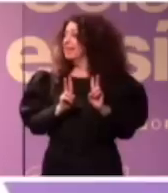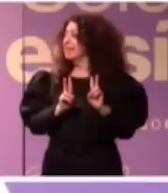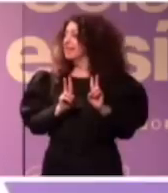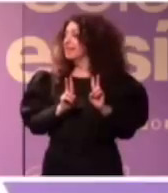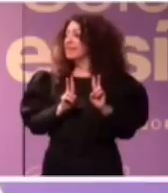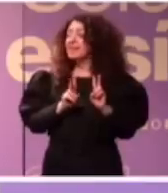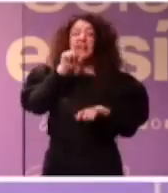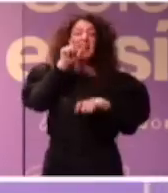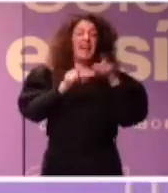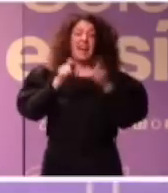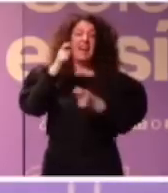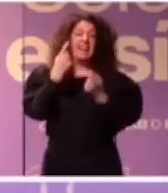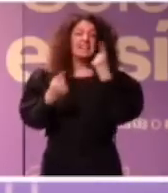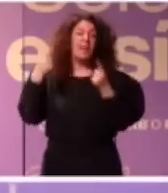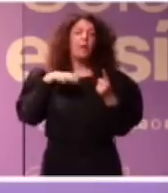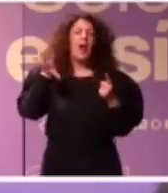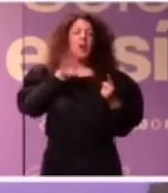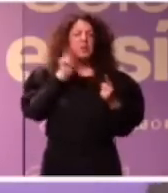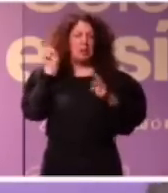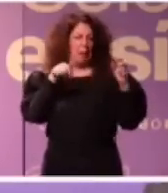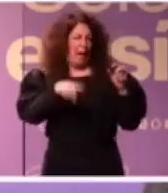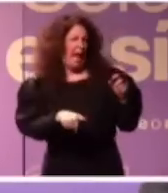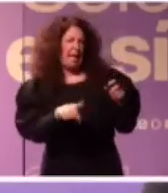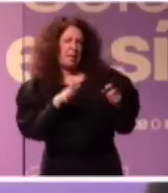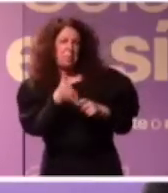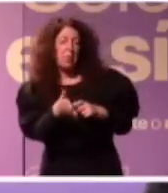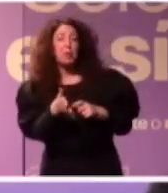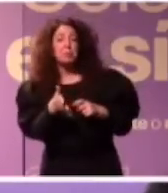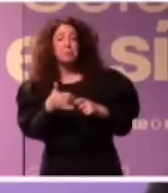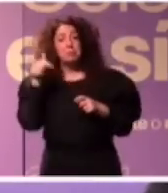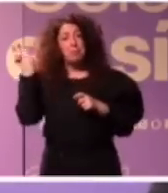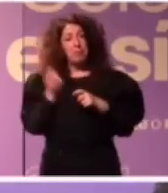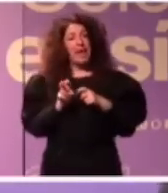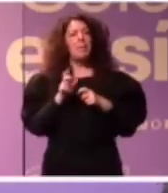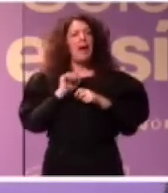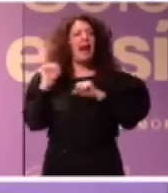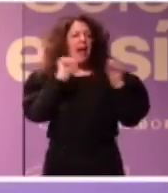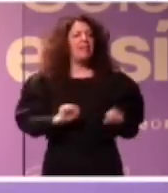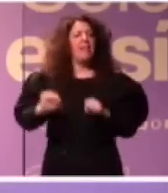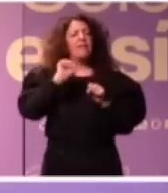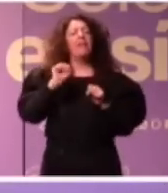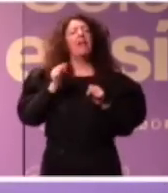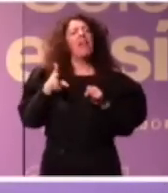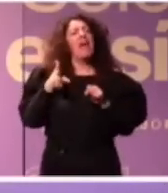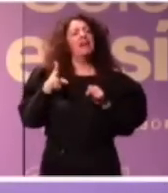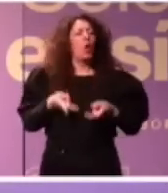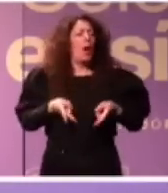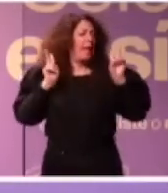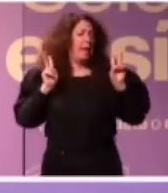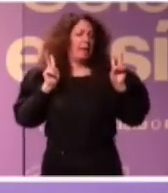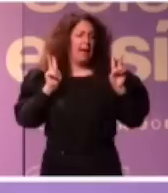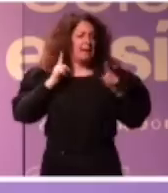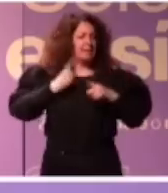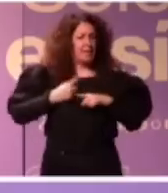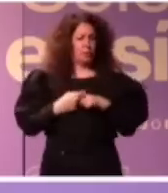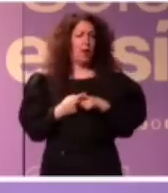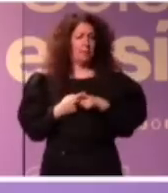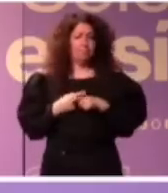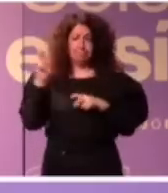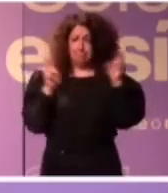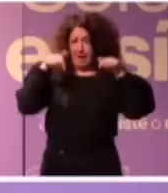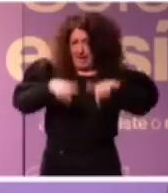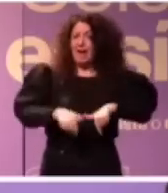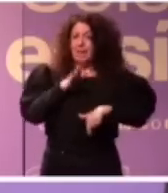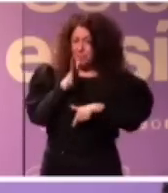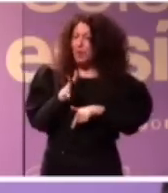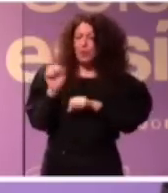Hay gente que no ha entendido por qué estamos aquí. Pues estamos aquí para defender nuestro derecho a la libertad sexual. Para eso estamos aquí. Para